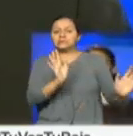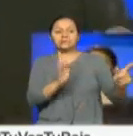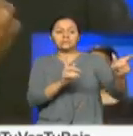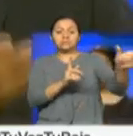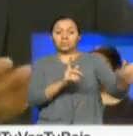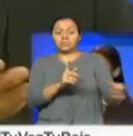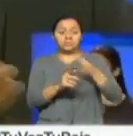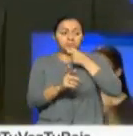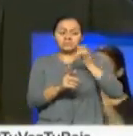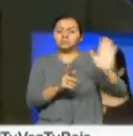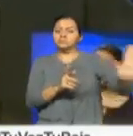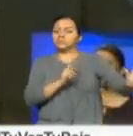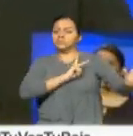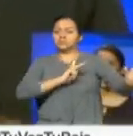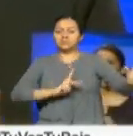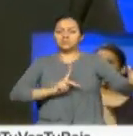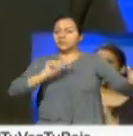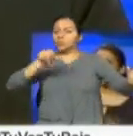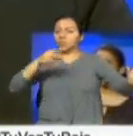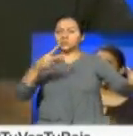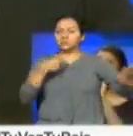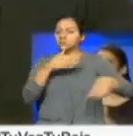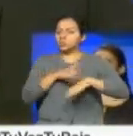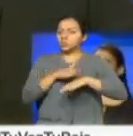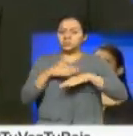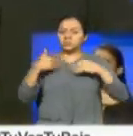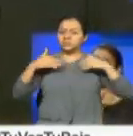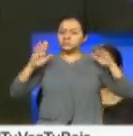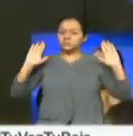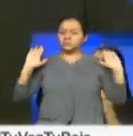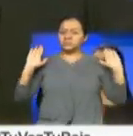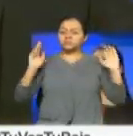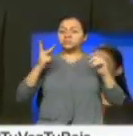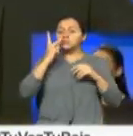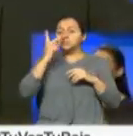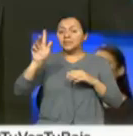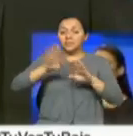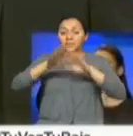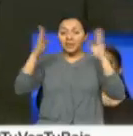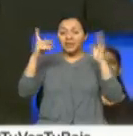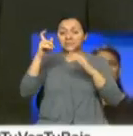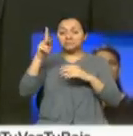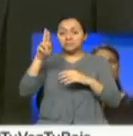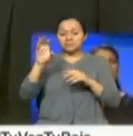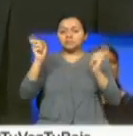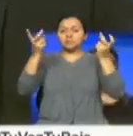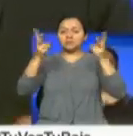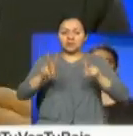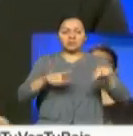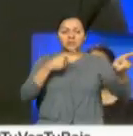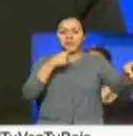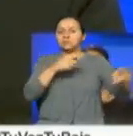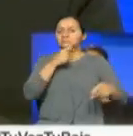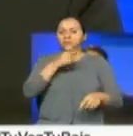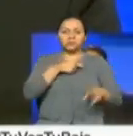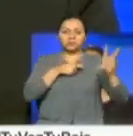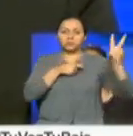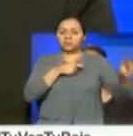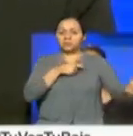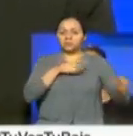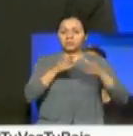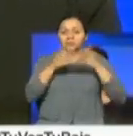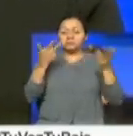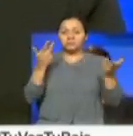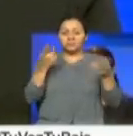desautorizado por haber hecho esa entrevista, porque falta a todas las normas deontológicas, por Dios, del periodismo, a toda la ética. Imagínense, un